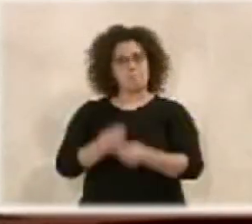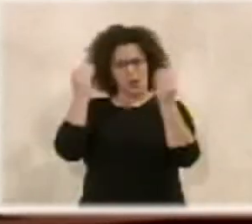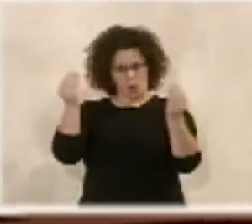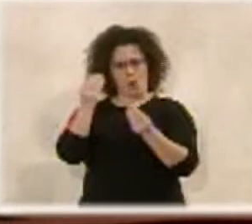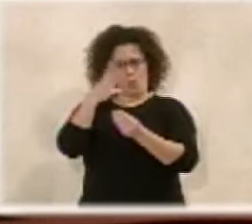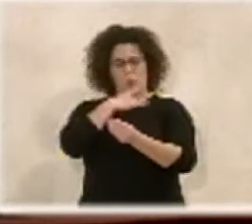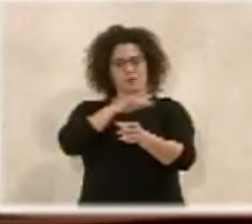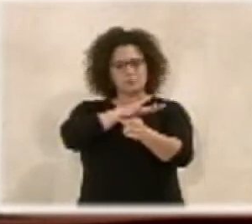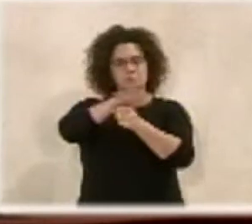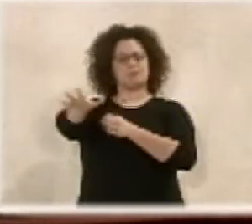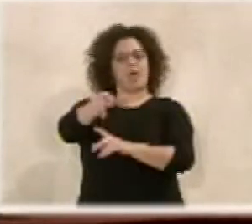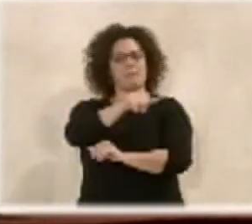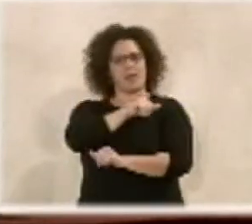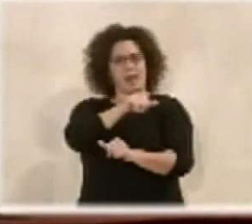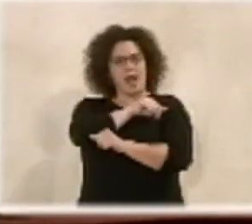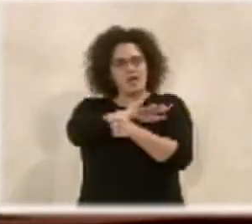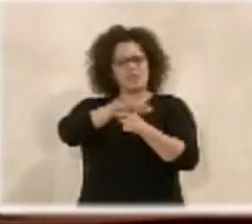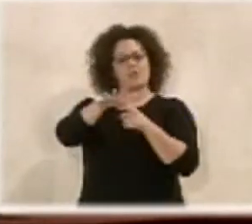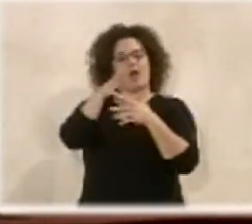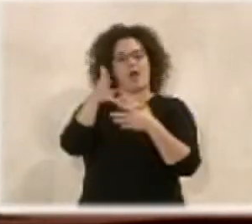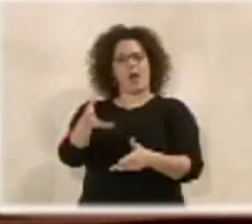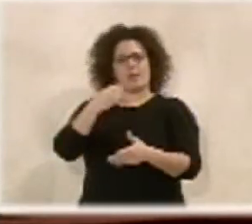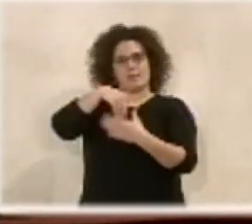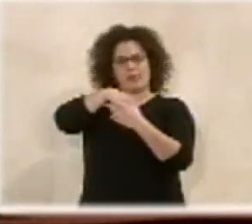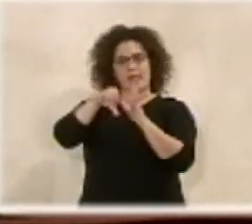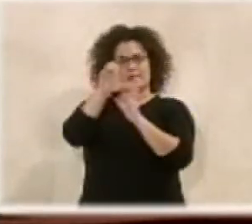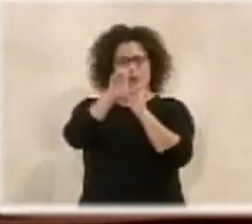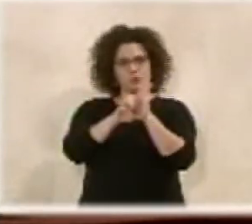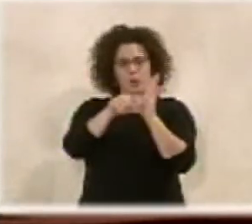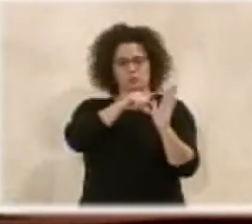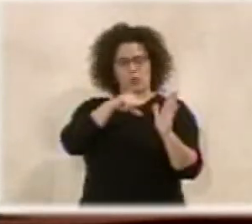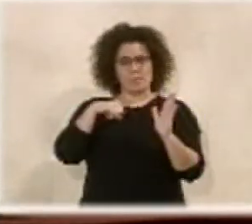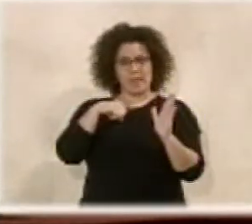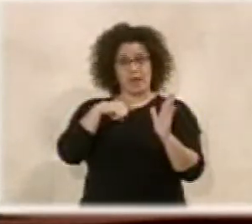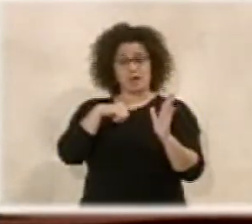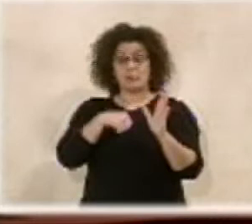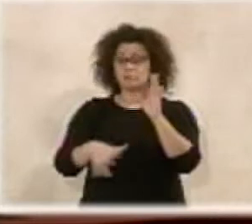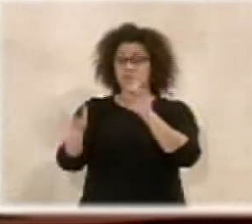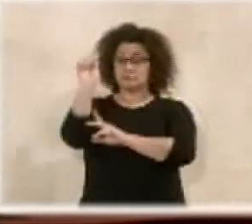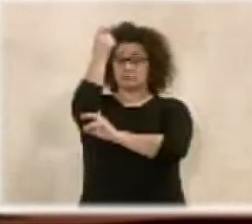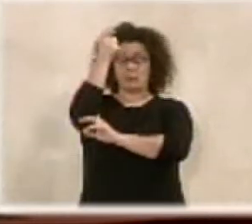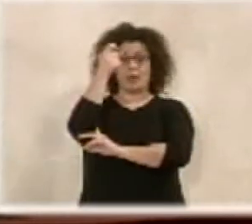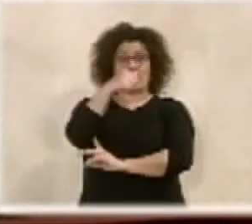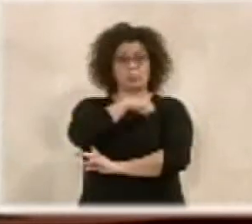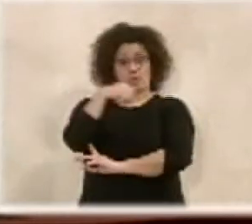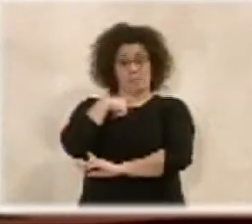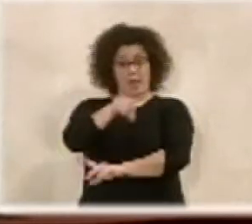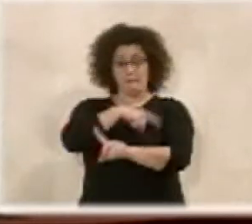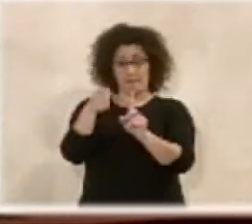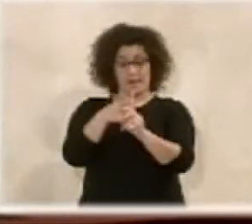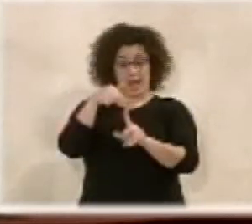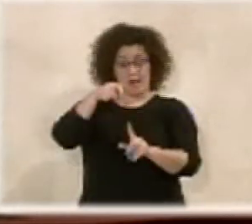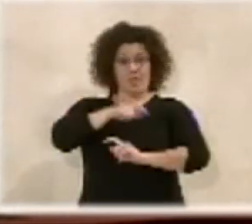colmar las esperanzas que depositamos en nuestro Estatuto de Autonomía. El logro histórico de la autonomía plena para nuestra